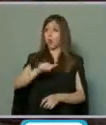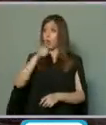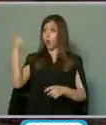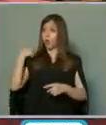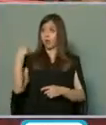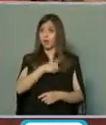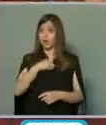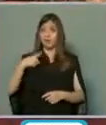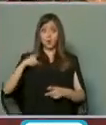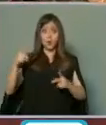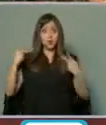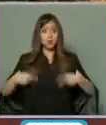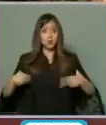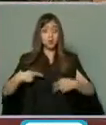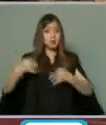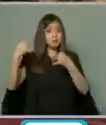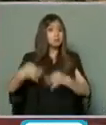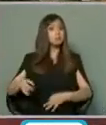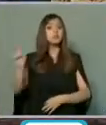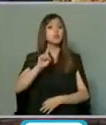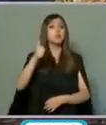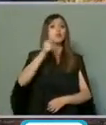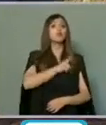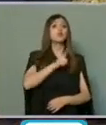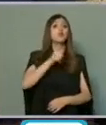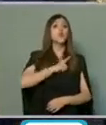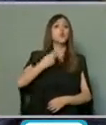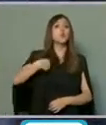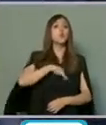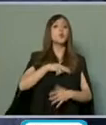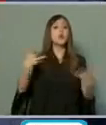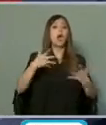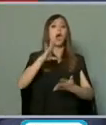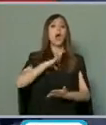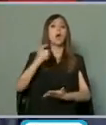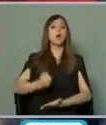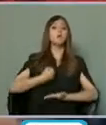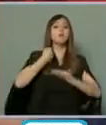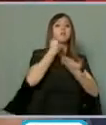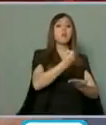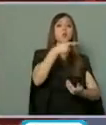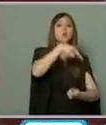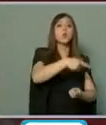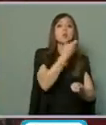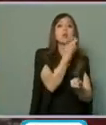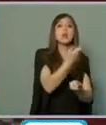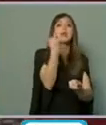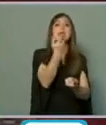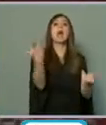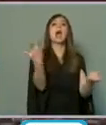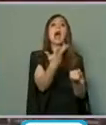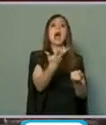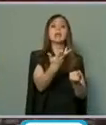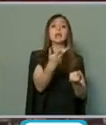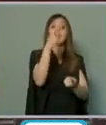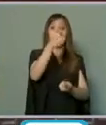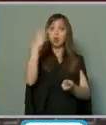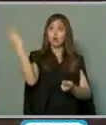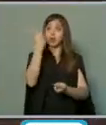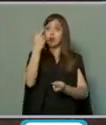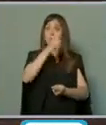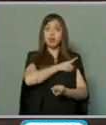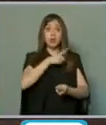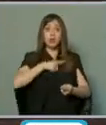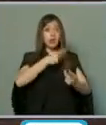Somos un órgano autónomo. Yo muchas veces digo las virtudes de ser autónomo, tienes tu presupuesto propio. Tú decides qué haces con tu presupuesto. No pertenecemos al